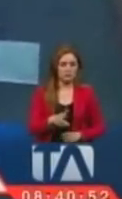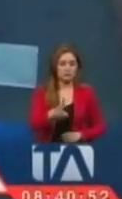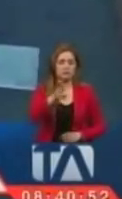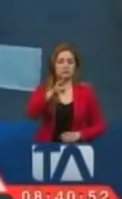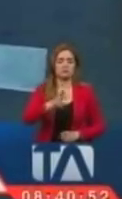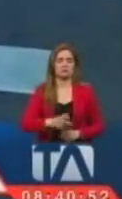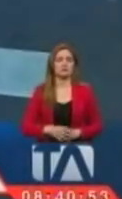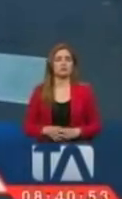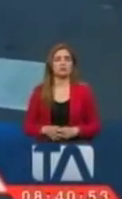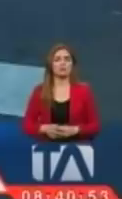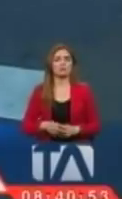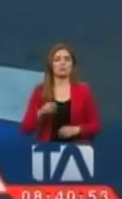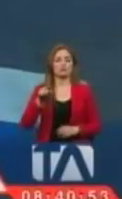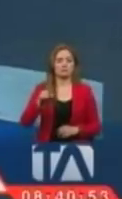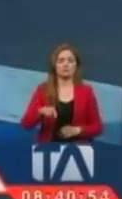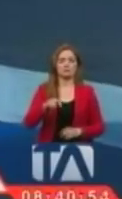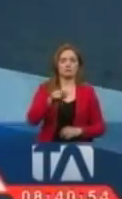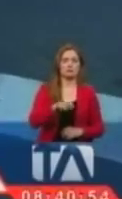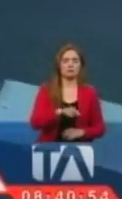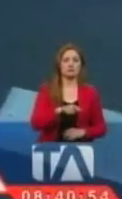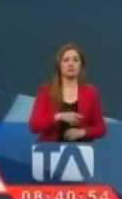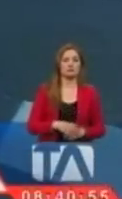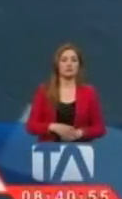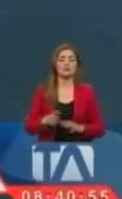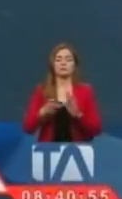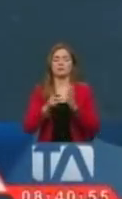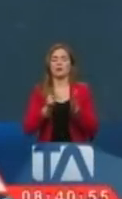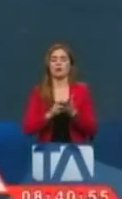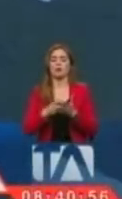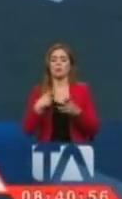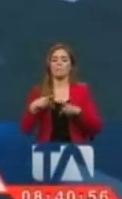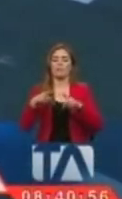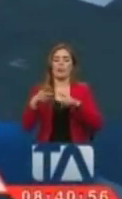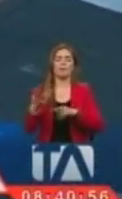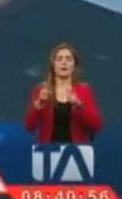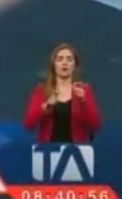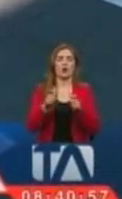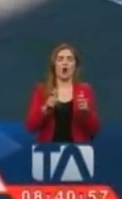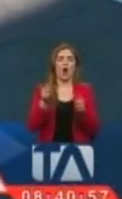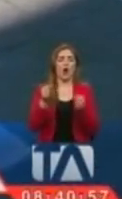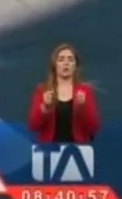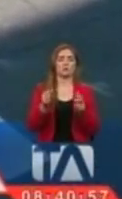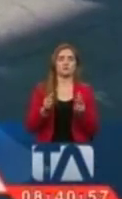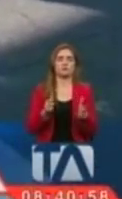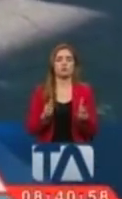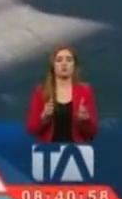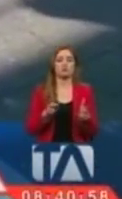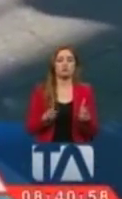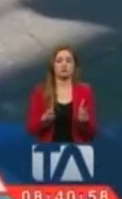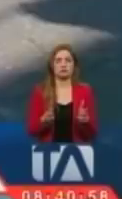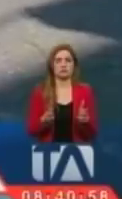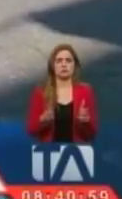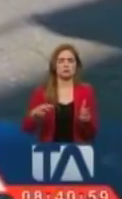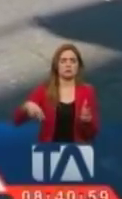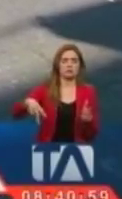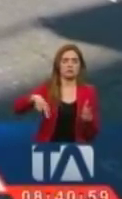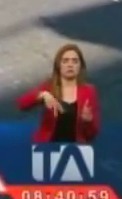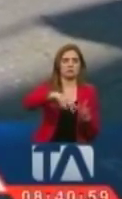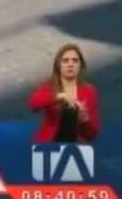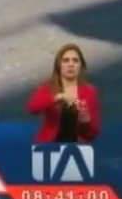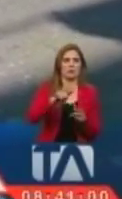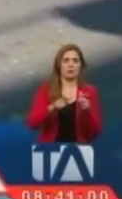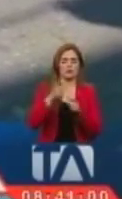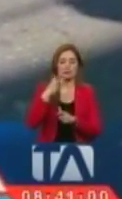entrecortadas estas líneas significan se da el paso por tal razón el conductor me el momento de divisar el quinde